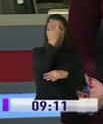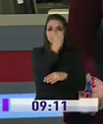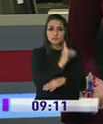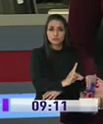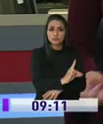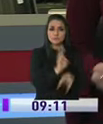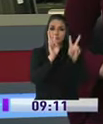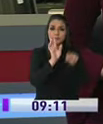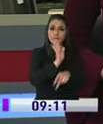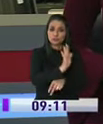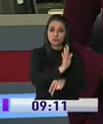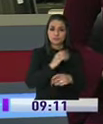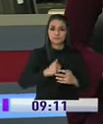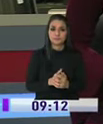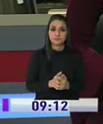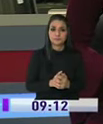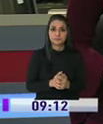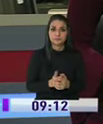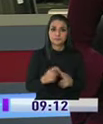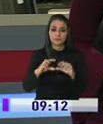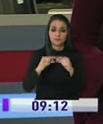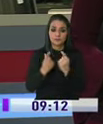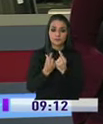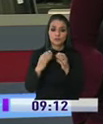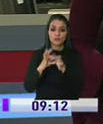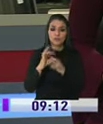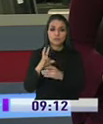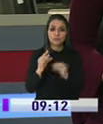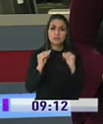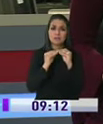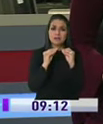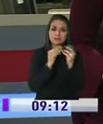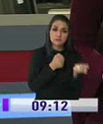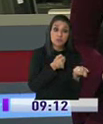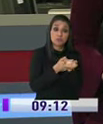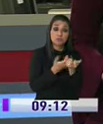determinación en el caso. Mientras tanto, en las filas de Alianza País se suman más voces